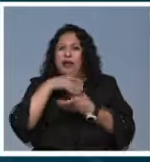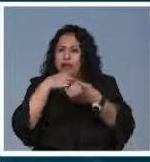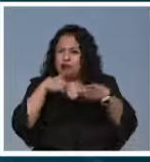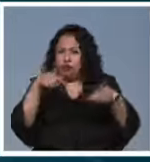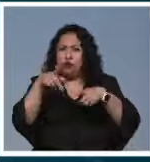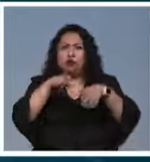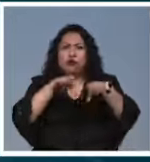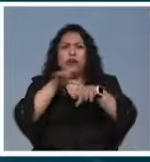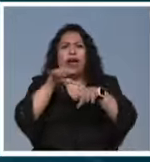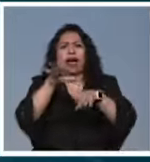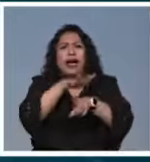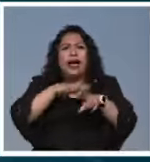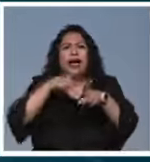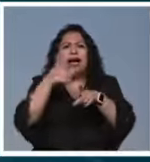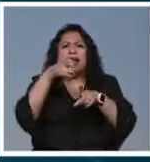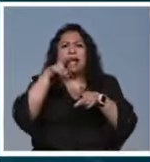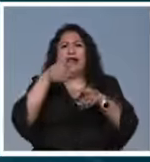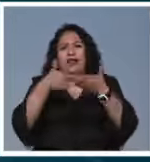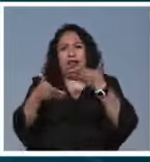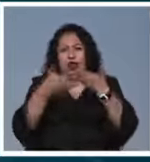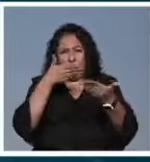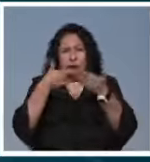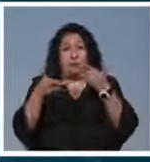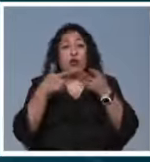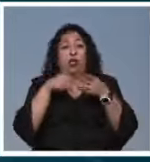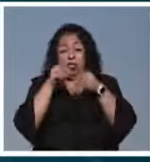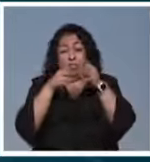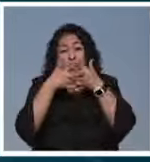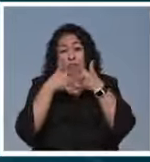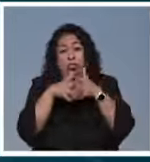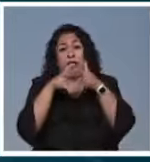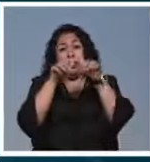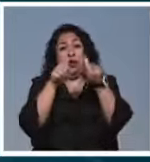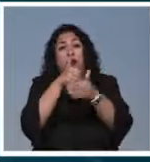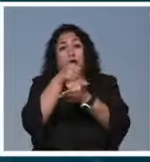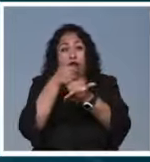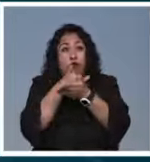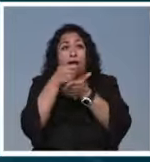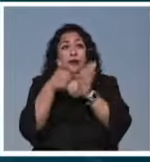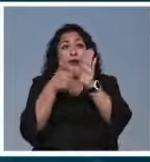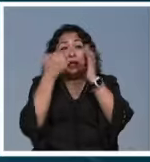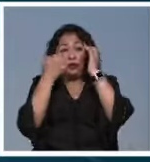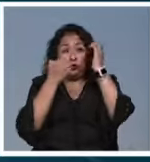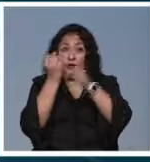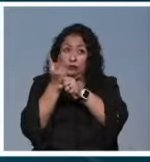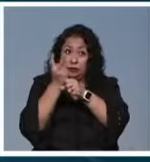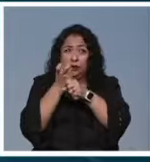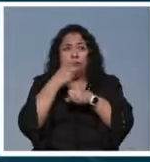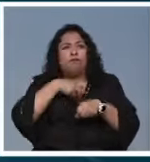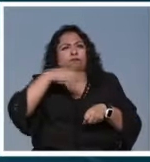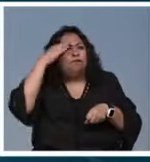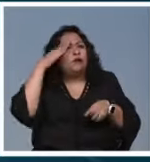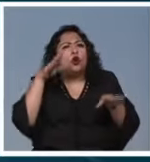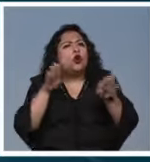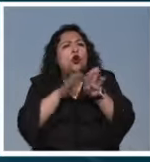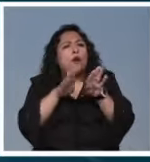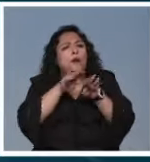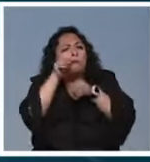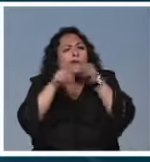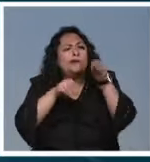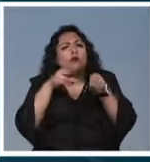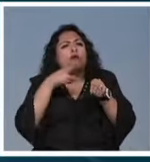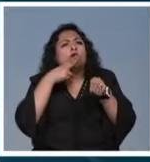su trabajo en los ámbitos de la gráfica contemporánea, el collage y el arte urbano. La muestra, una invitación a repensar la manera en que